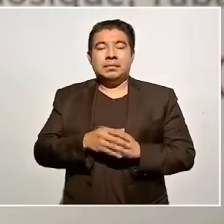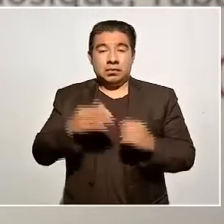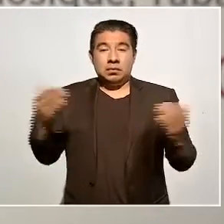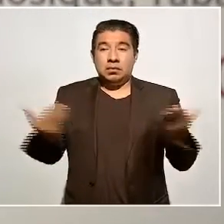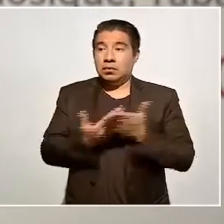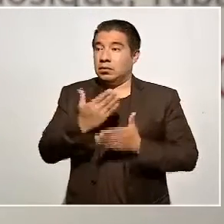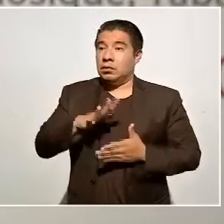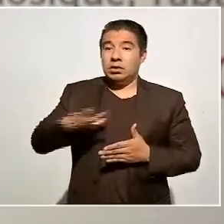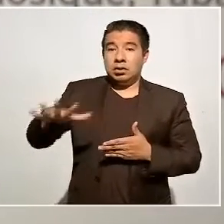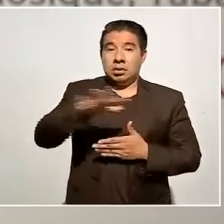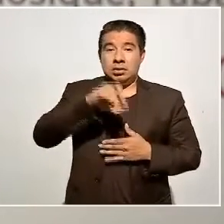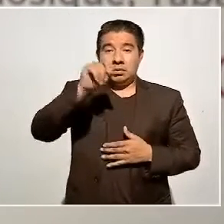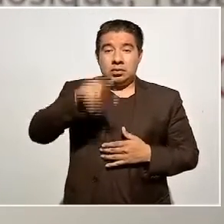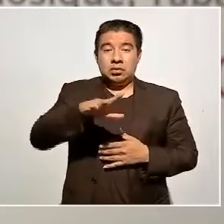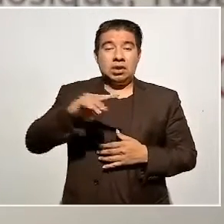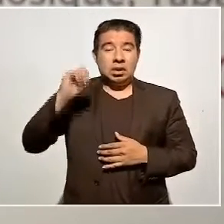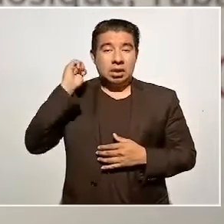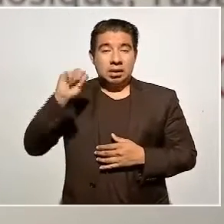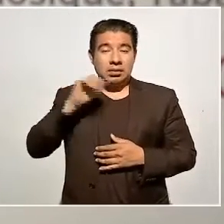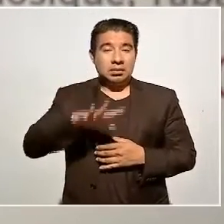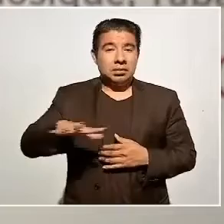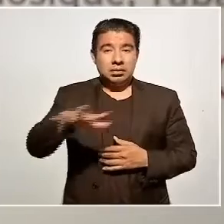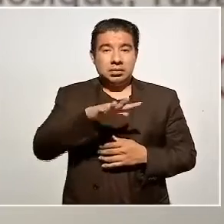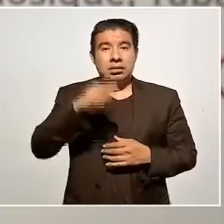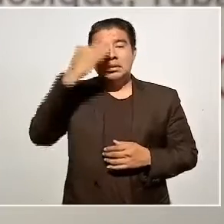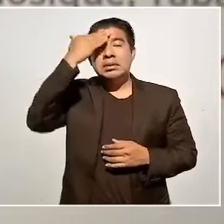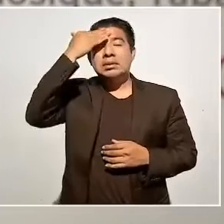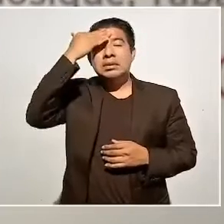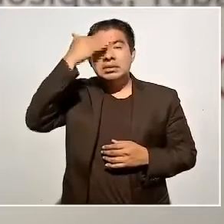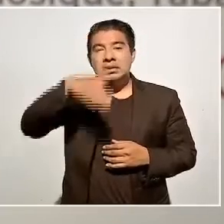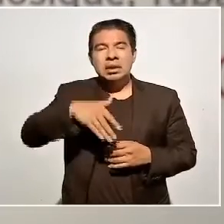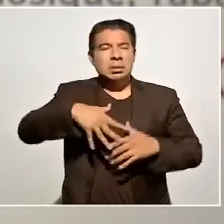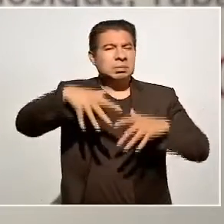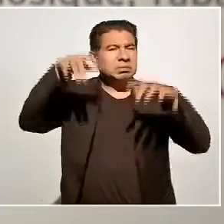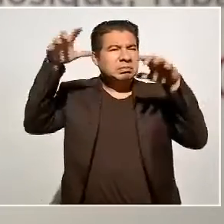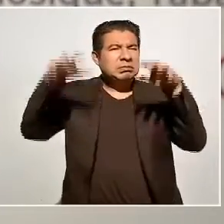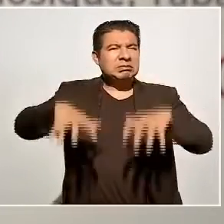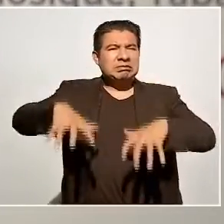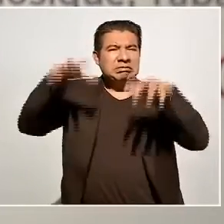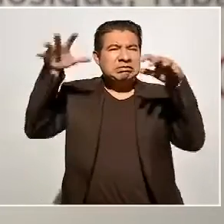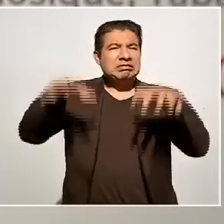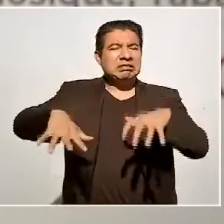en estas tierras, en estas aguas. Llueve mucho